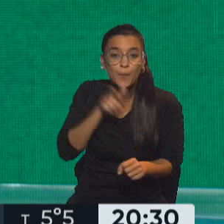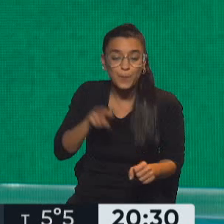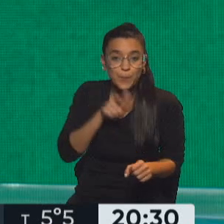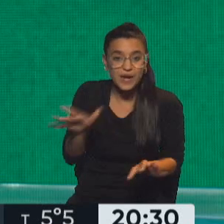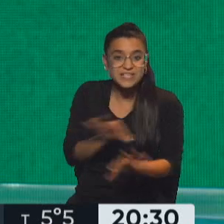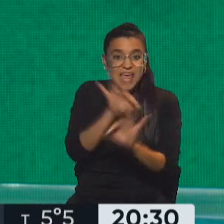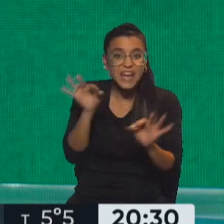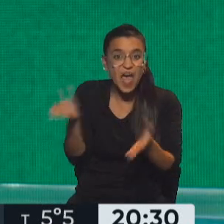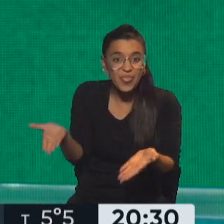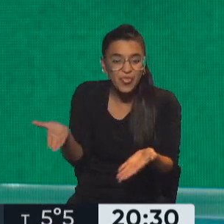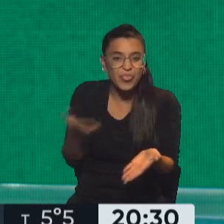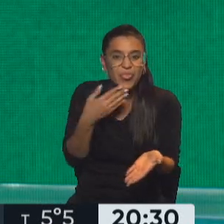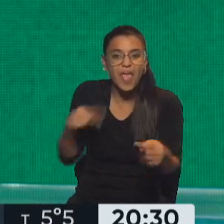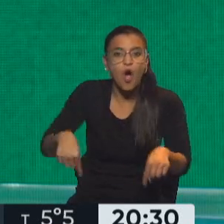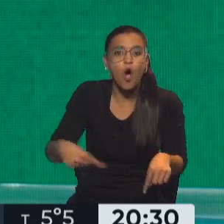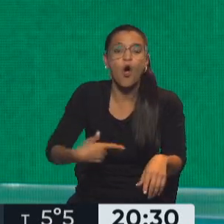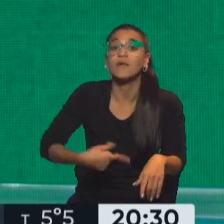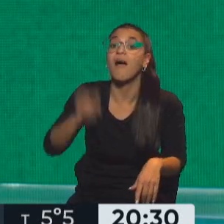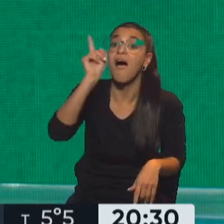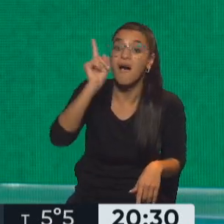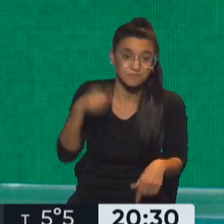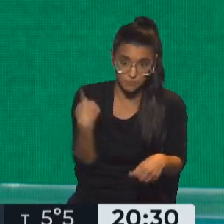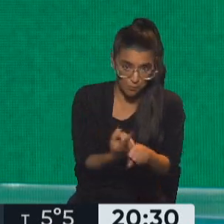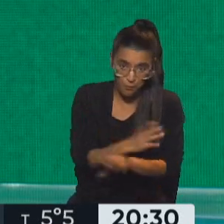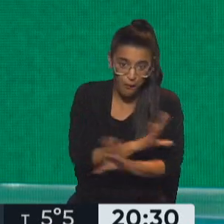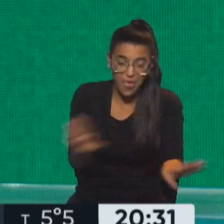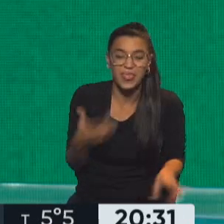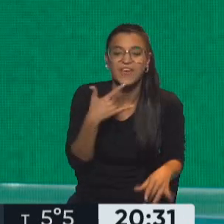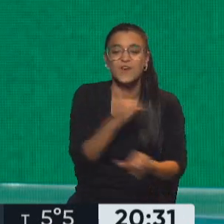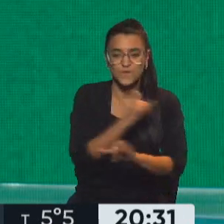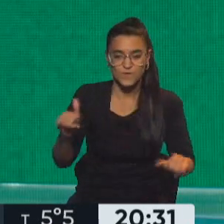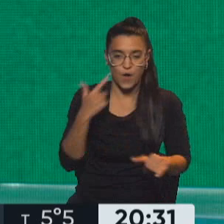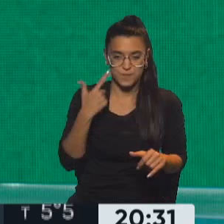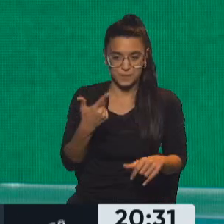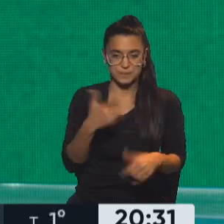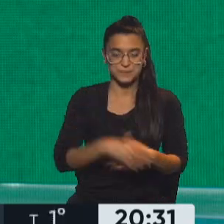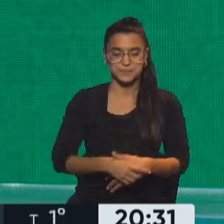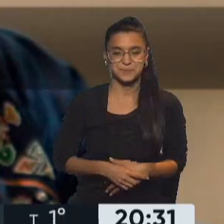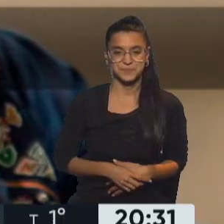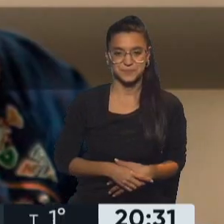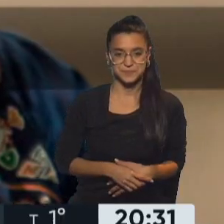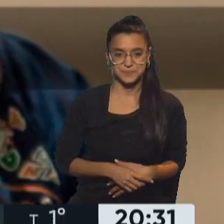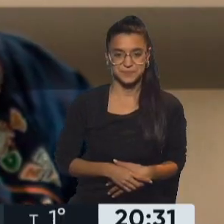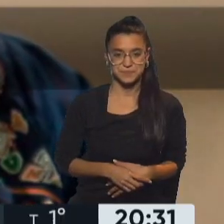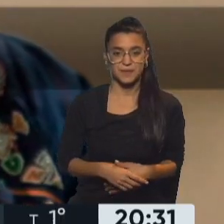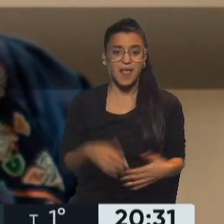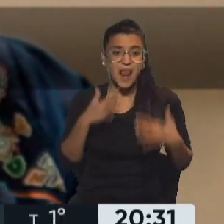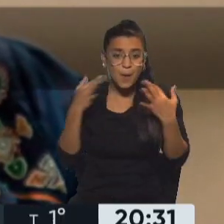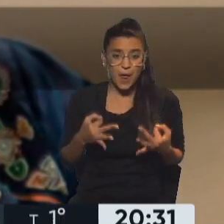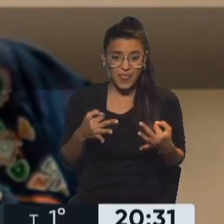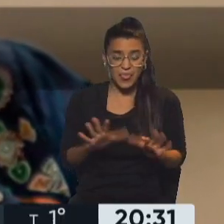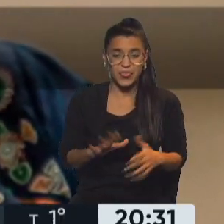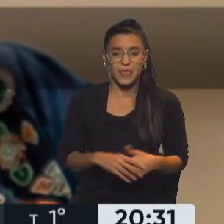nadie puede en este momento levantar el dedo para señalar a nadie. El informe y nos quedamos con este tema. La verdad es que